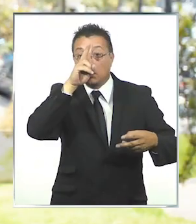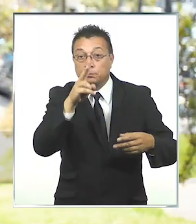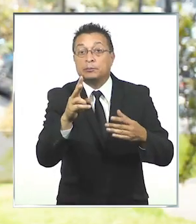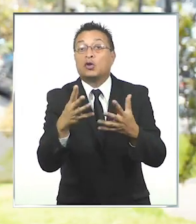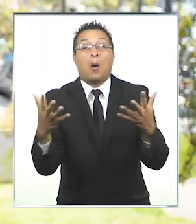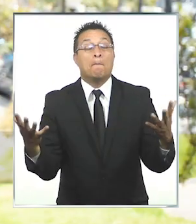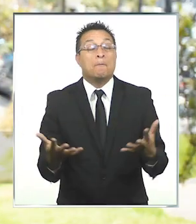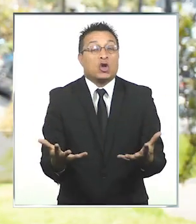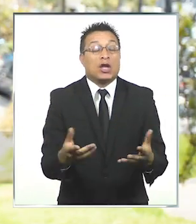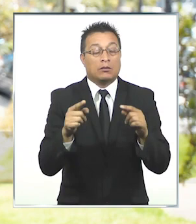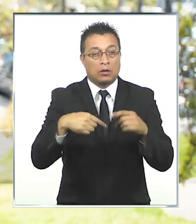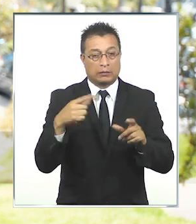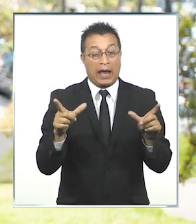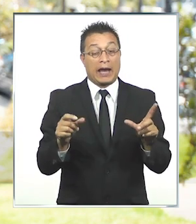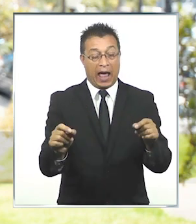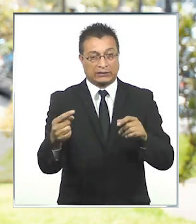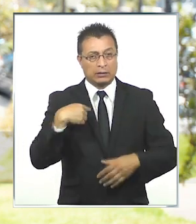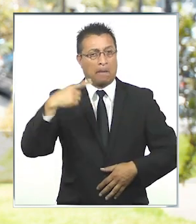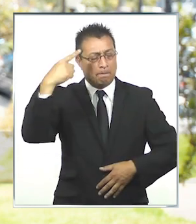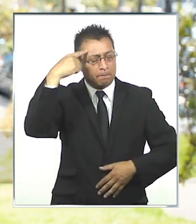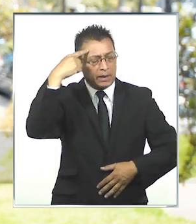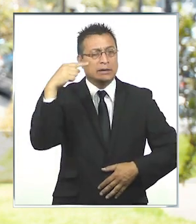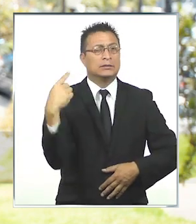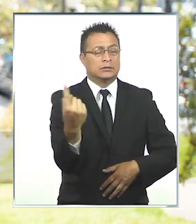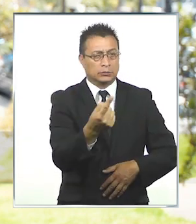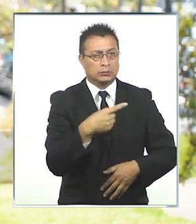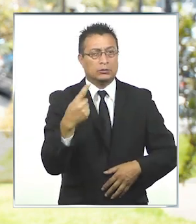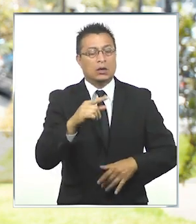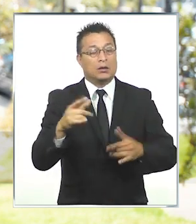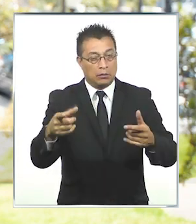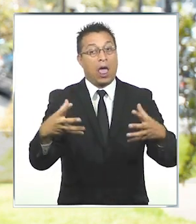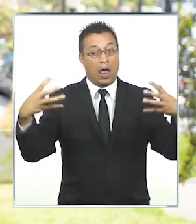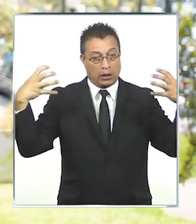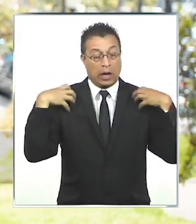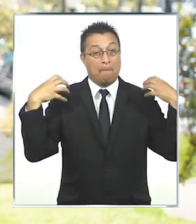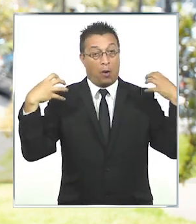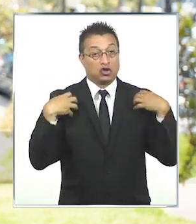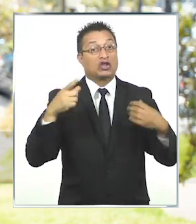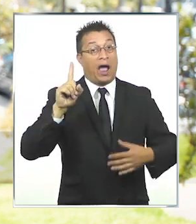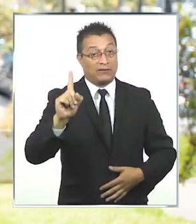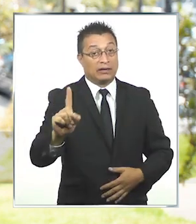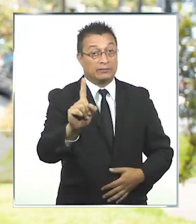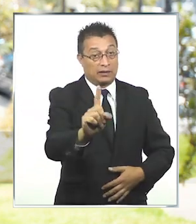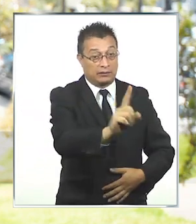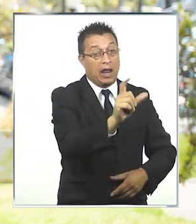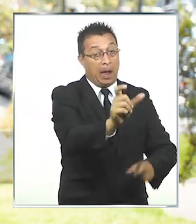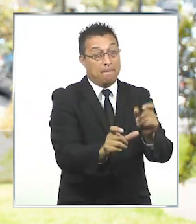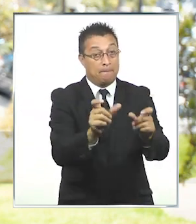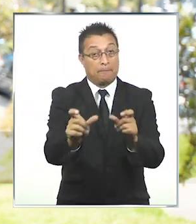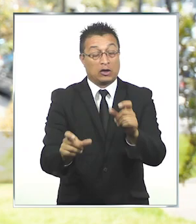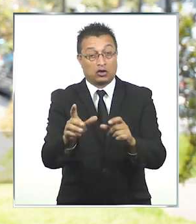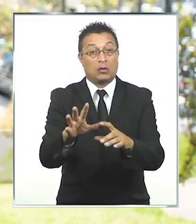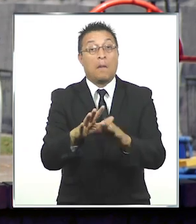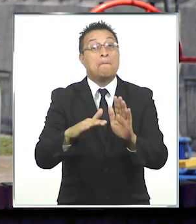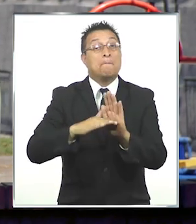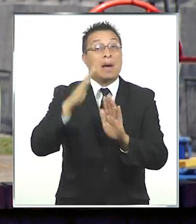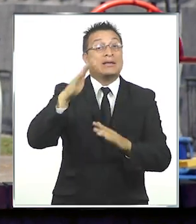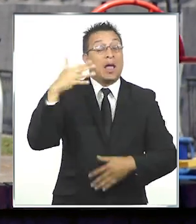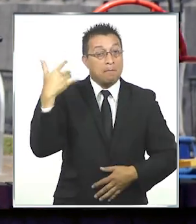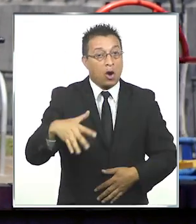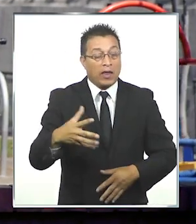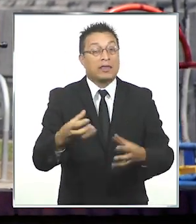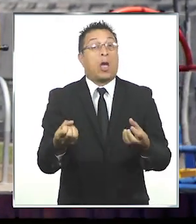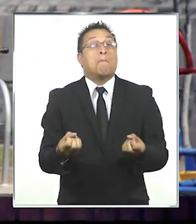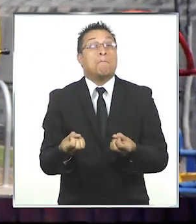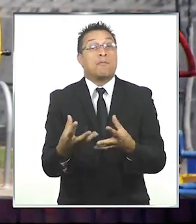parte del respeto es porque es un cáncer que pensamos en que juega mucho también la responsabilidad de los propios pacientes. El